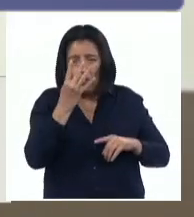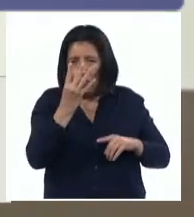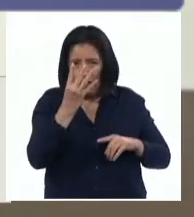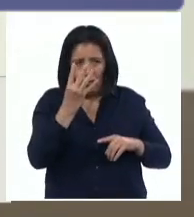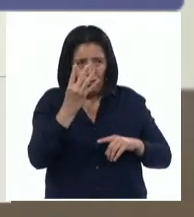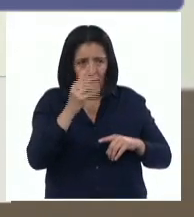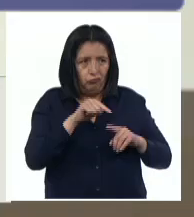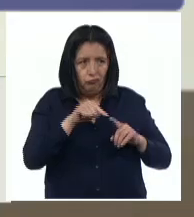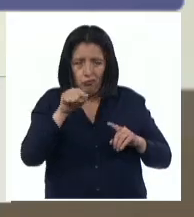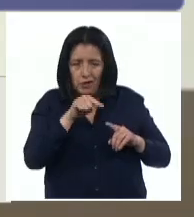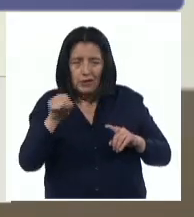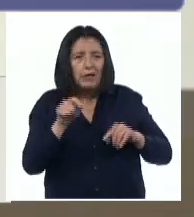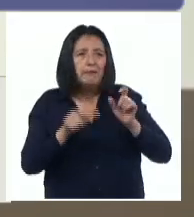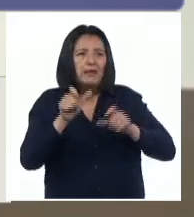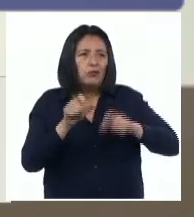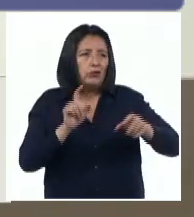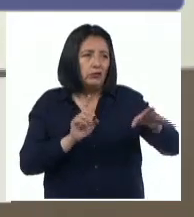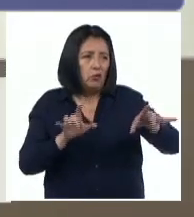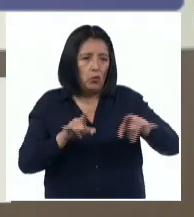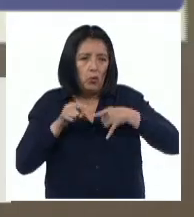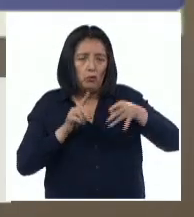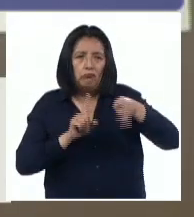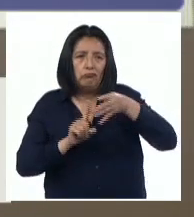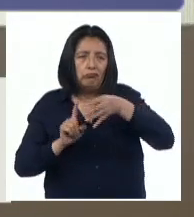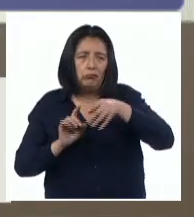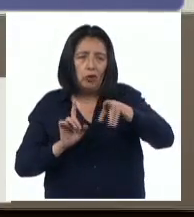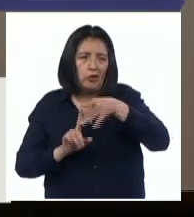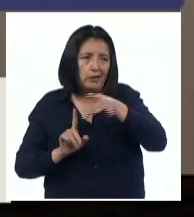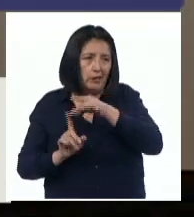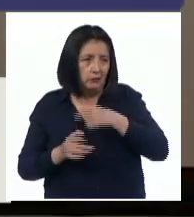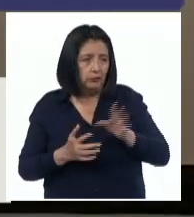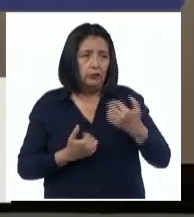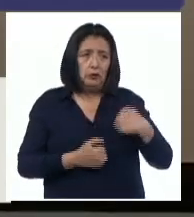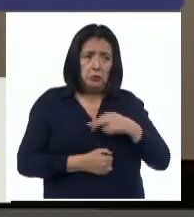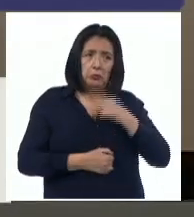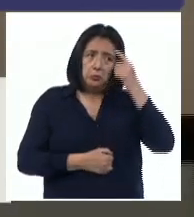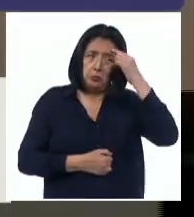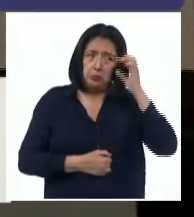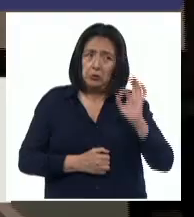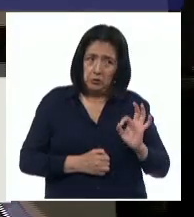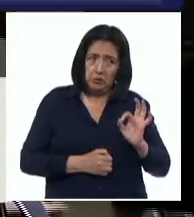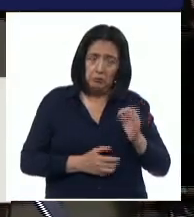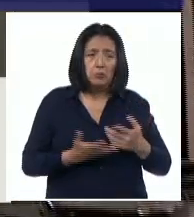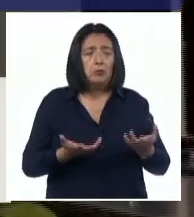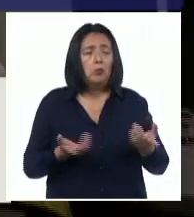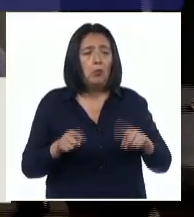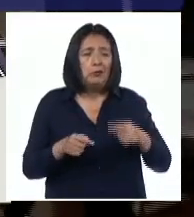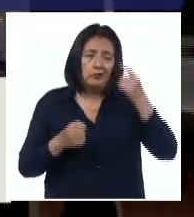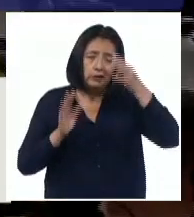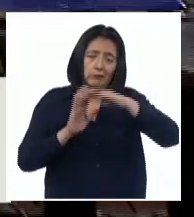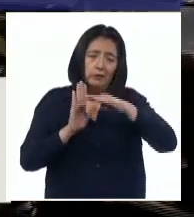de cantidad de personas contagiadas con el virus. Nosotros tomamos las decisiones a partir